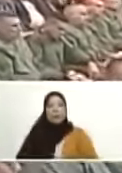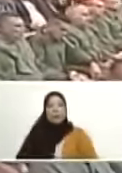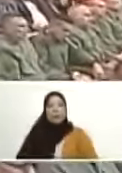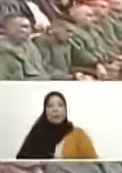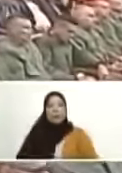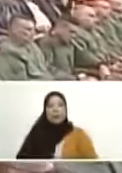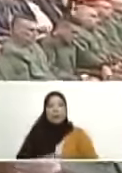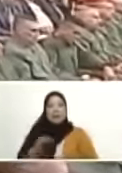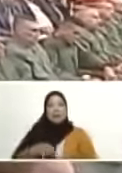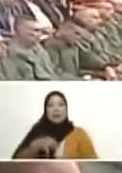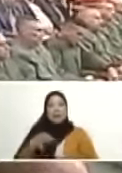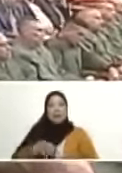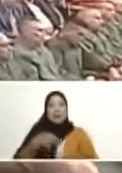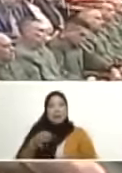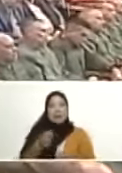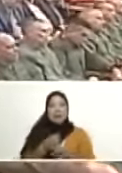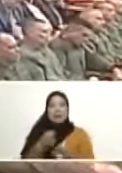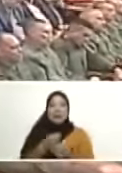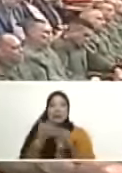si esto fuera poco,